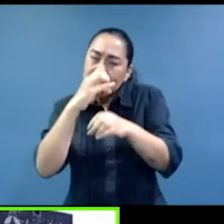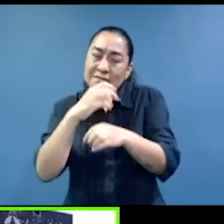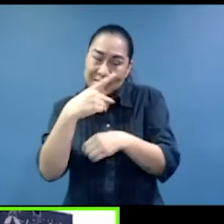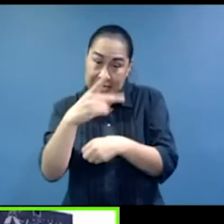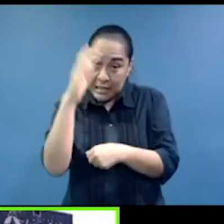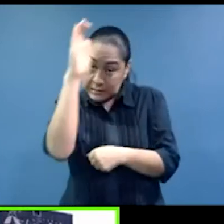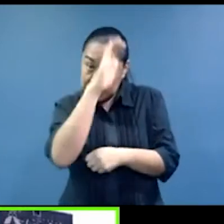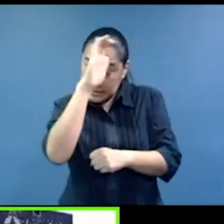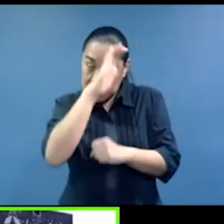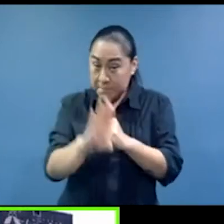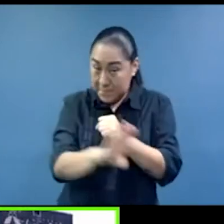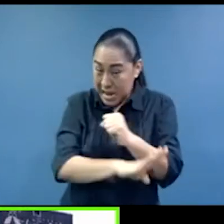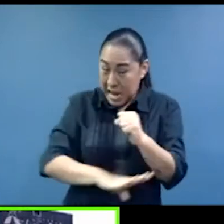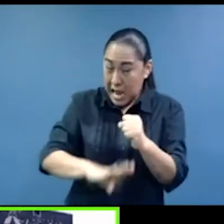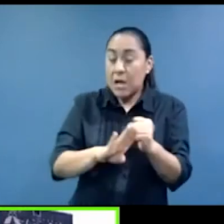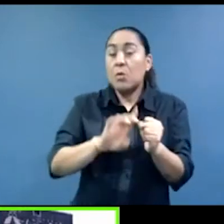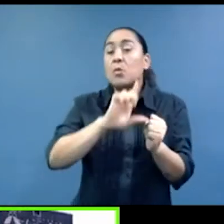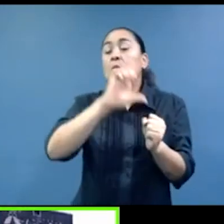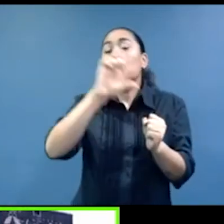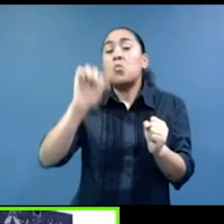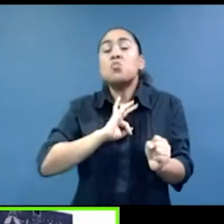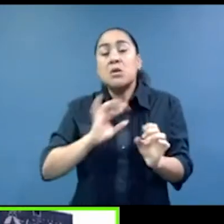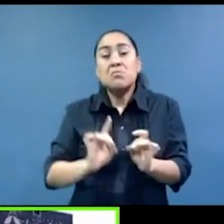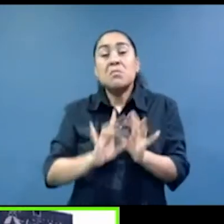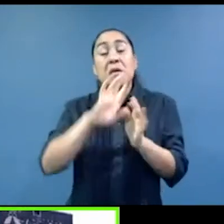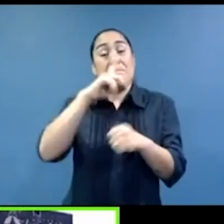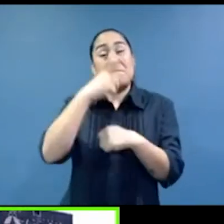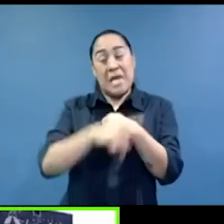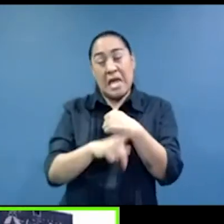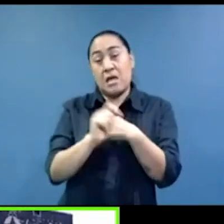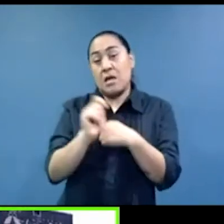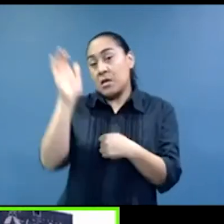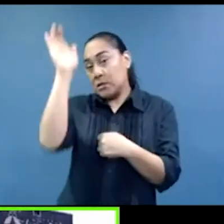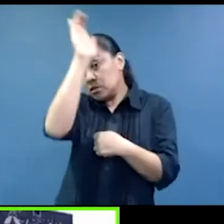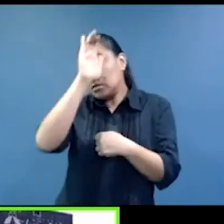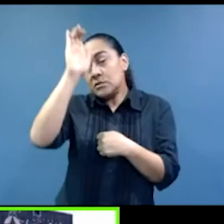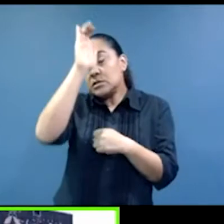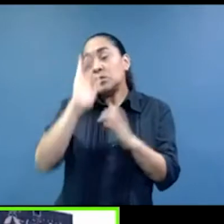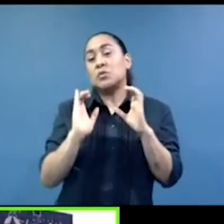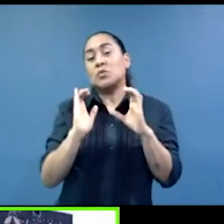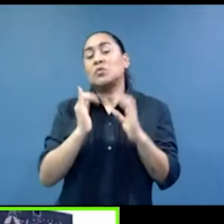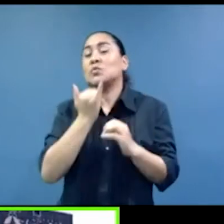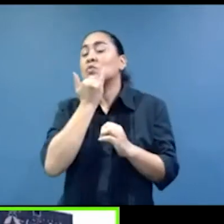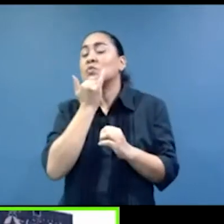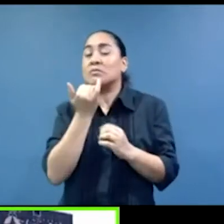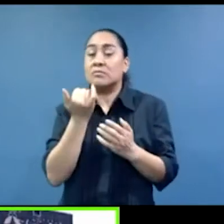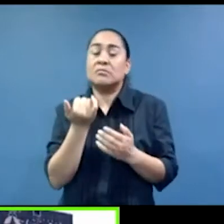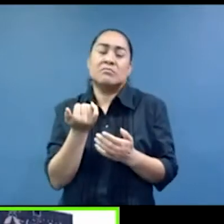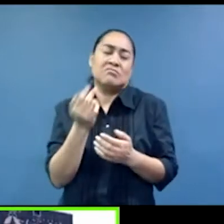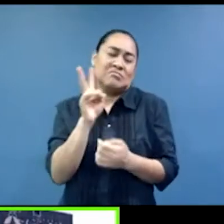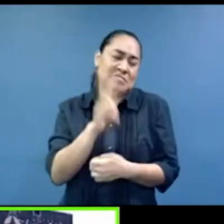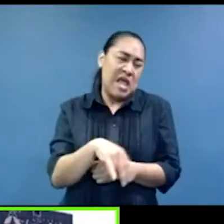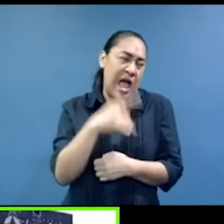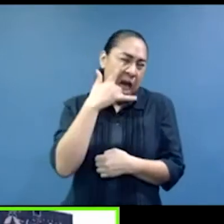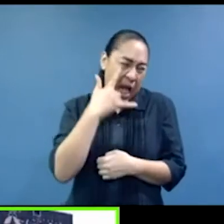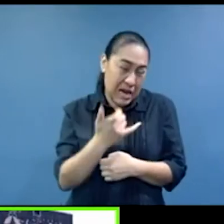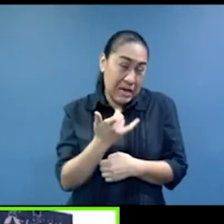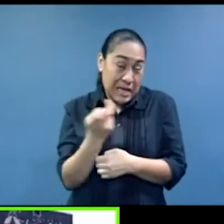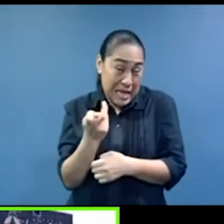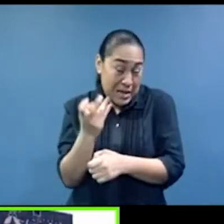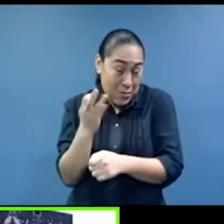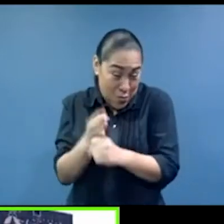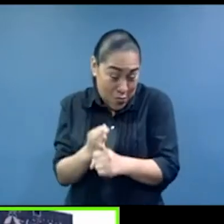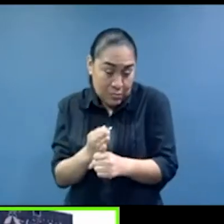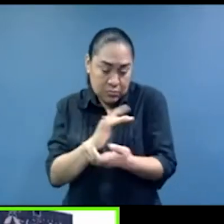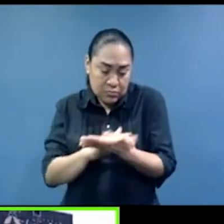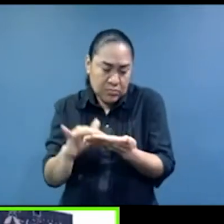pues pone en peligro la buena ciencia en nuestro país y la ciencia en el mundo. Pero lo irónico es que en ese momento el reporte Gire